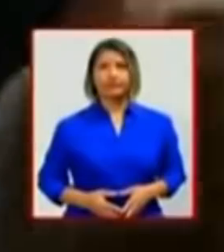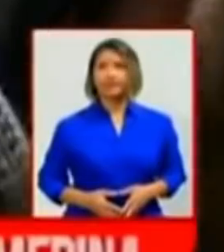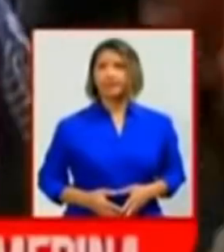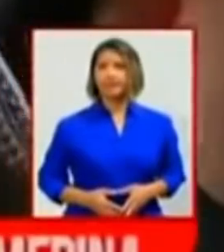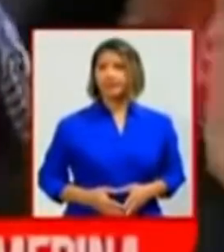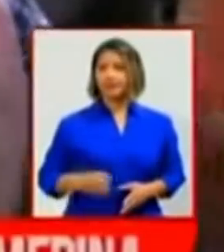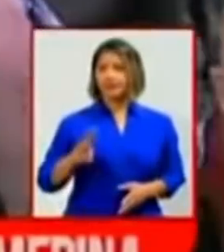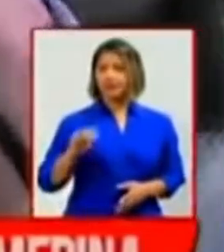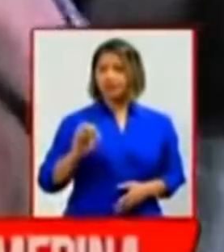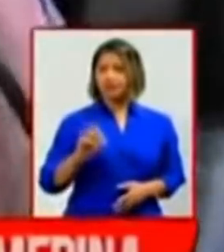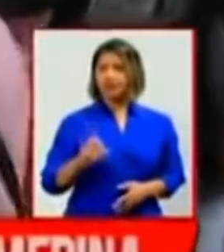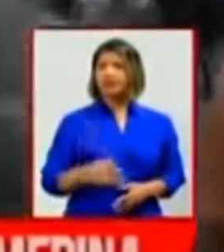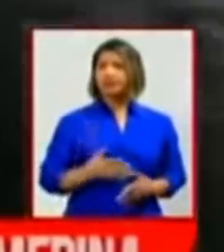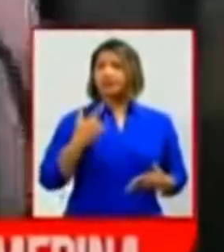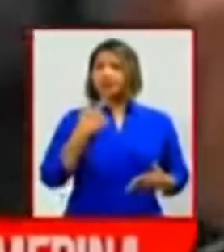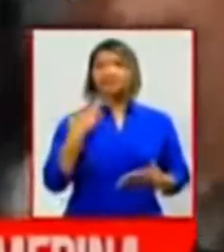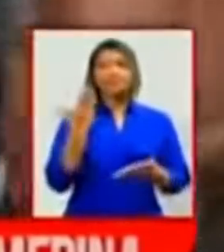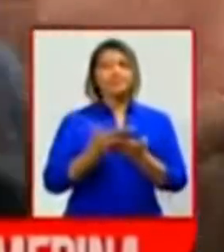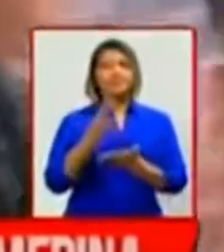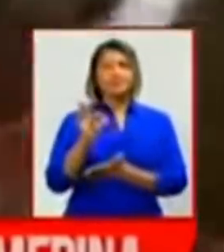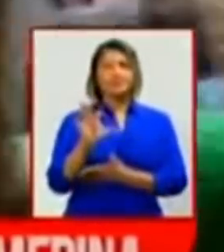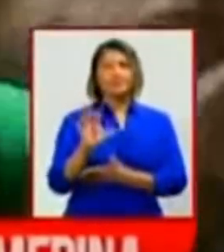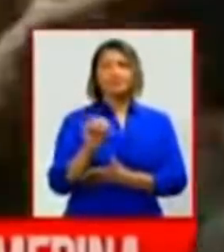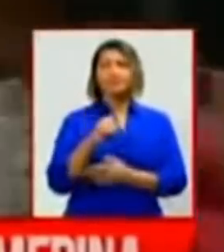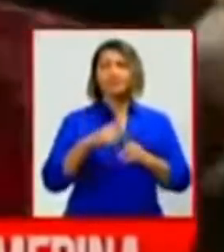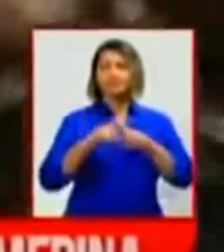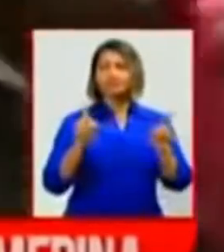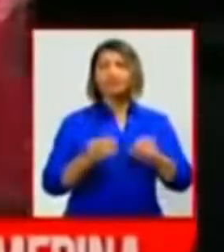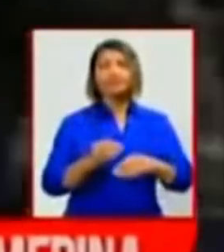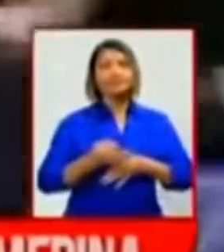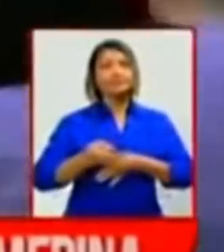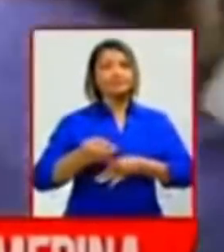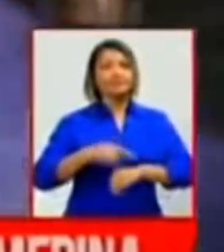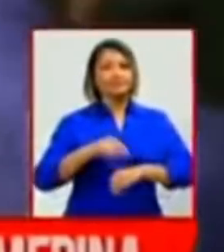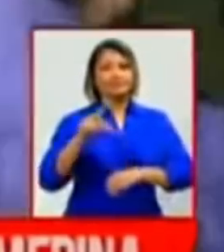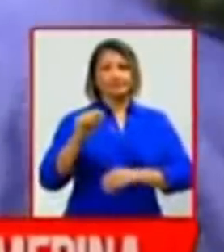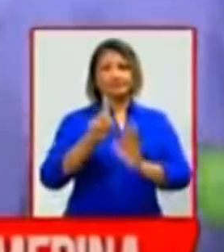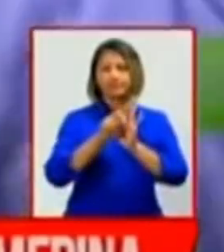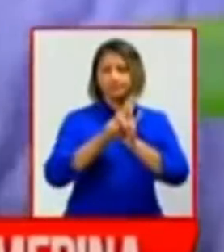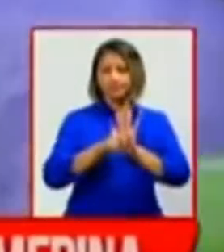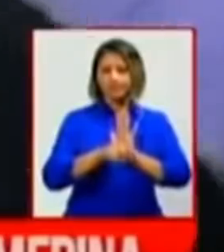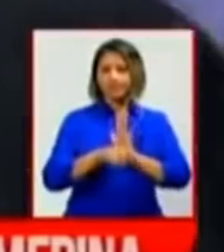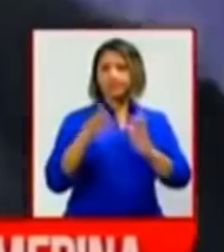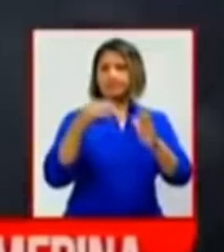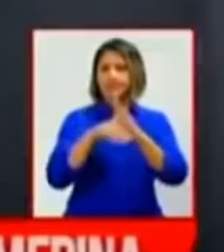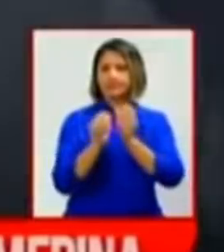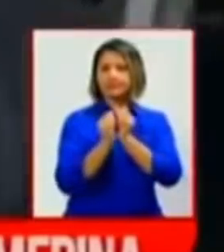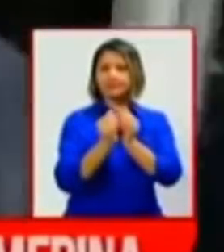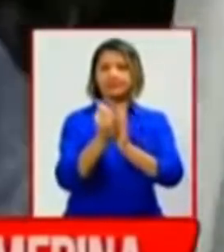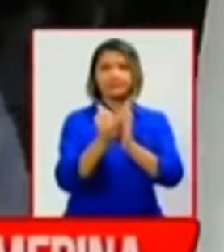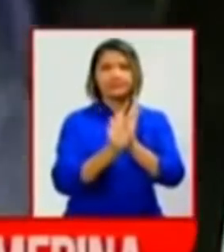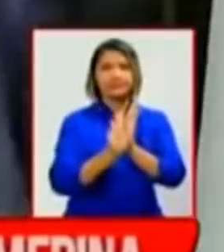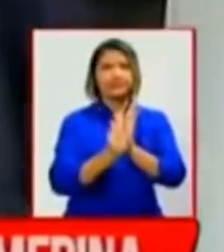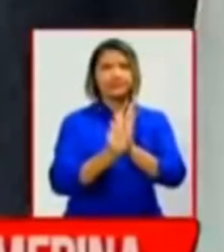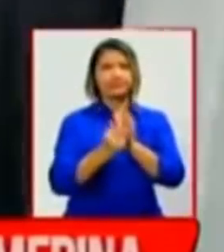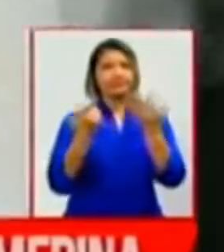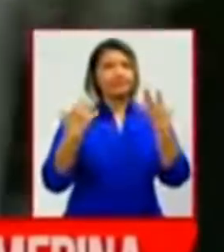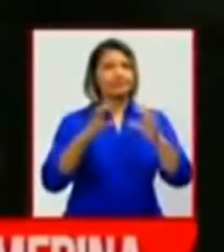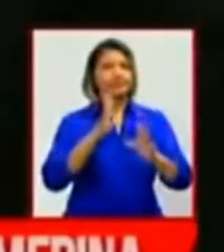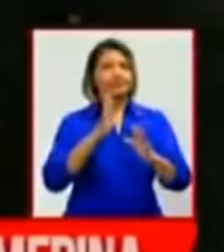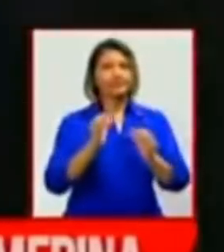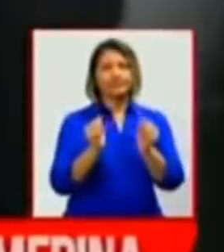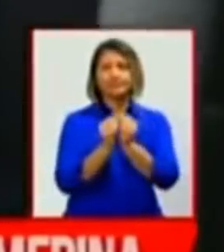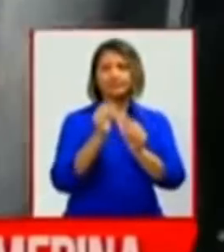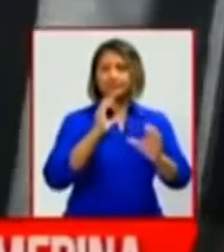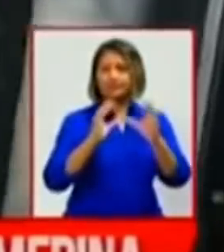el capitán morirá tenía previsto testificar a las 950 sin embargo se trazó cerca de 20 minutos acompañada de su abogado que no quiso hablar con